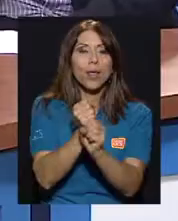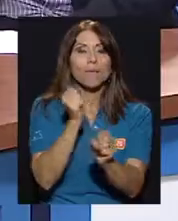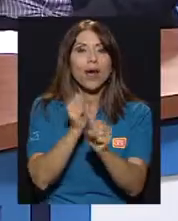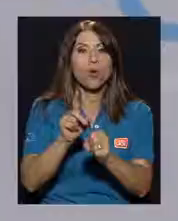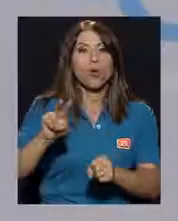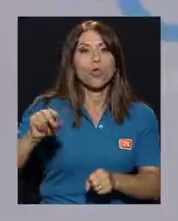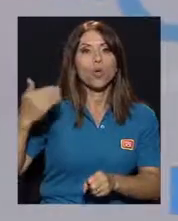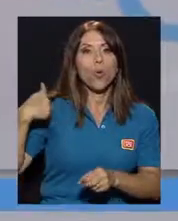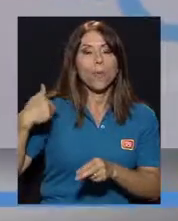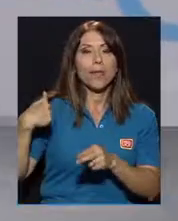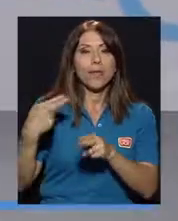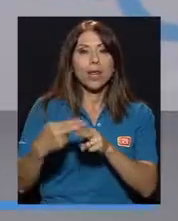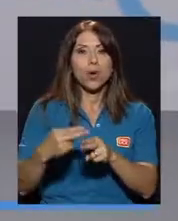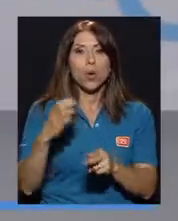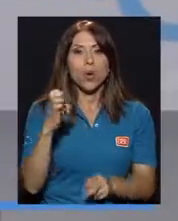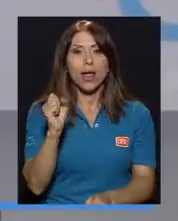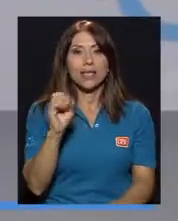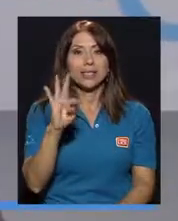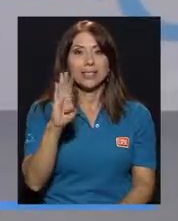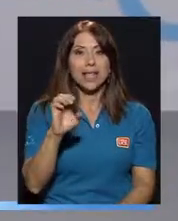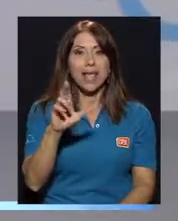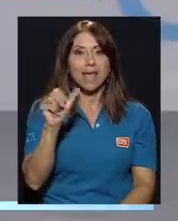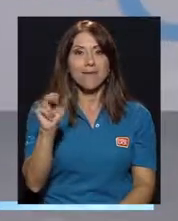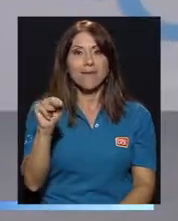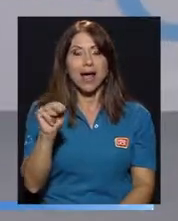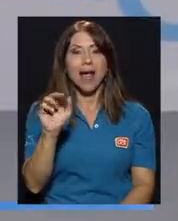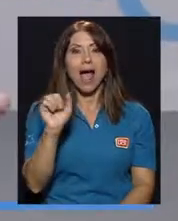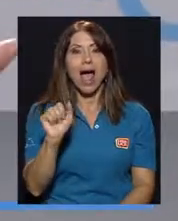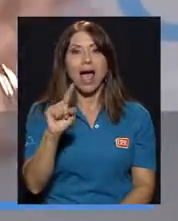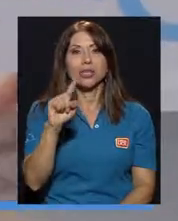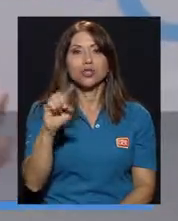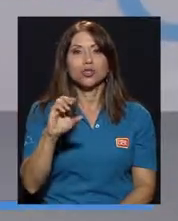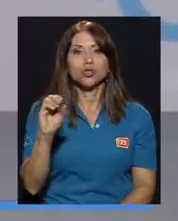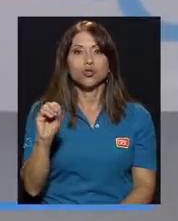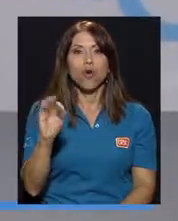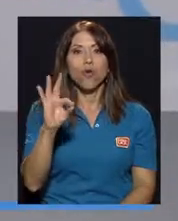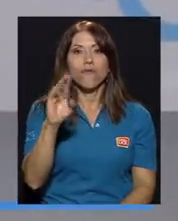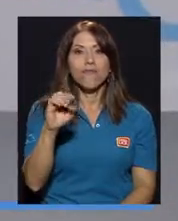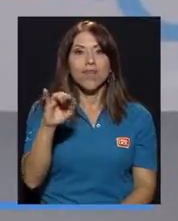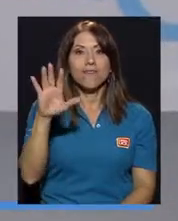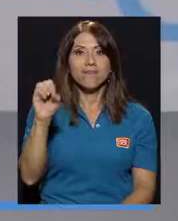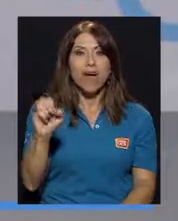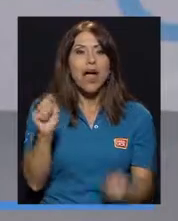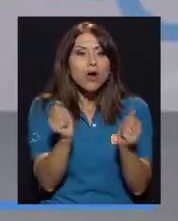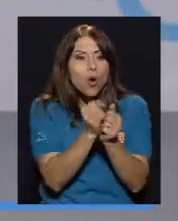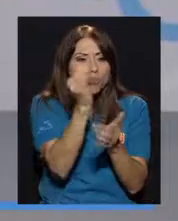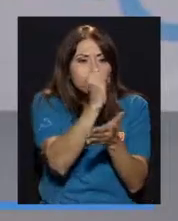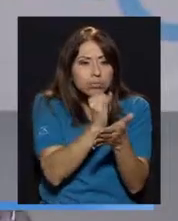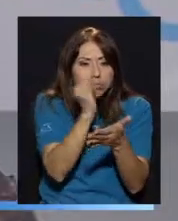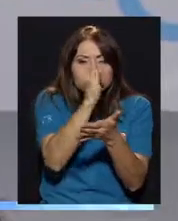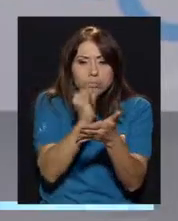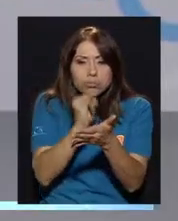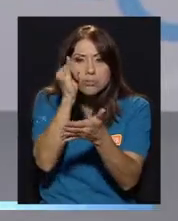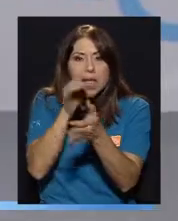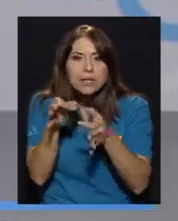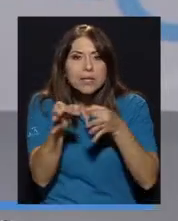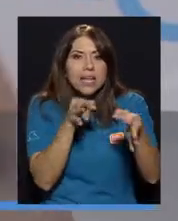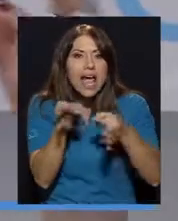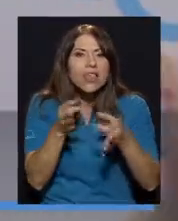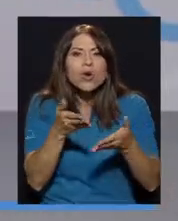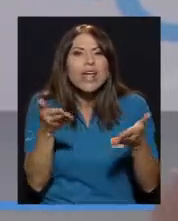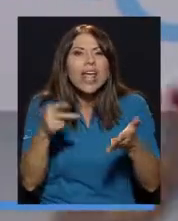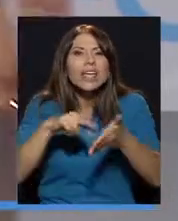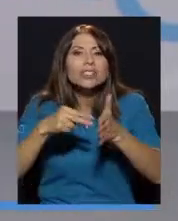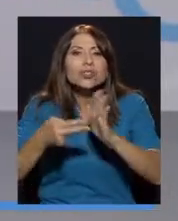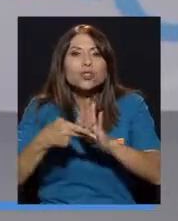esteban azofeifa graficando y explicando claramente qué son los plasmas hasta ir a guanacaste al